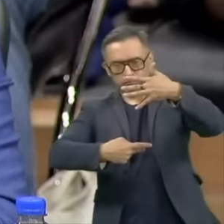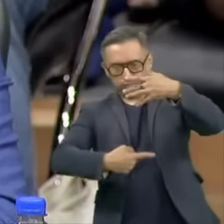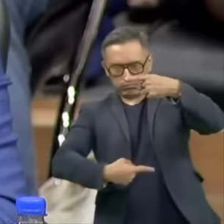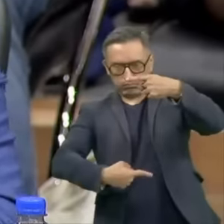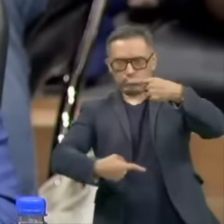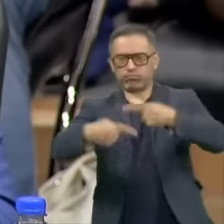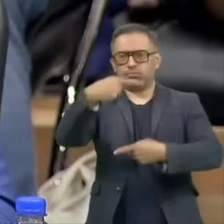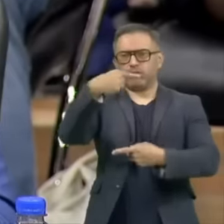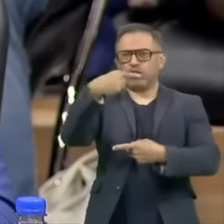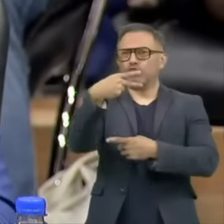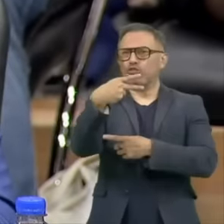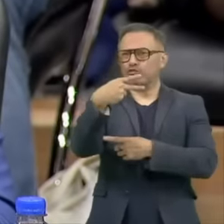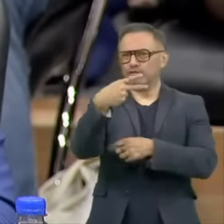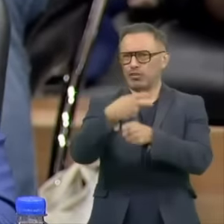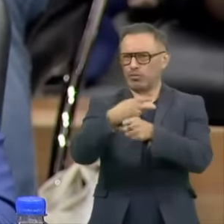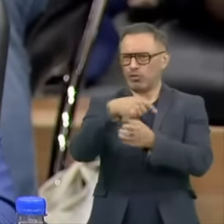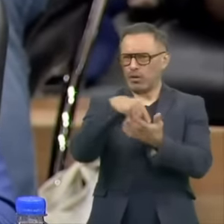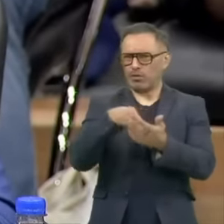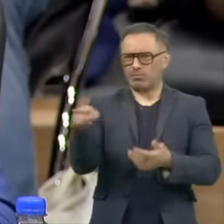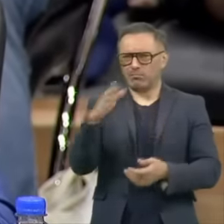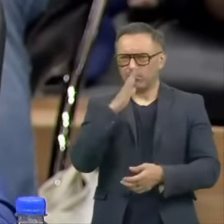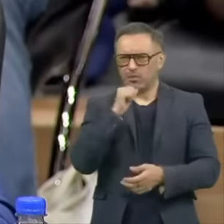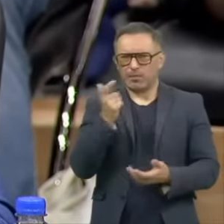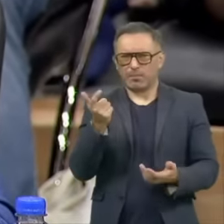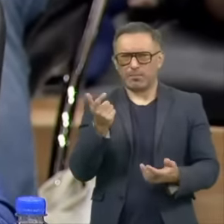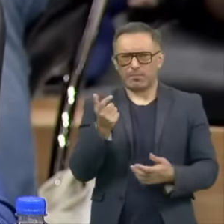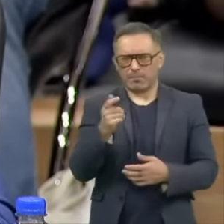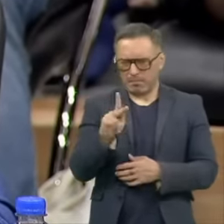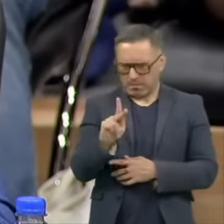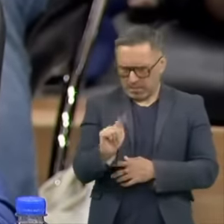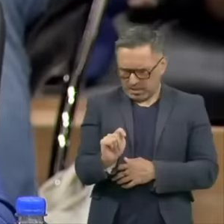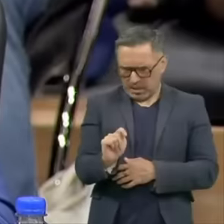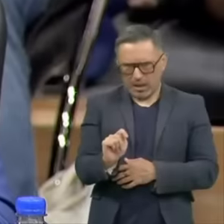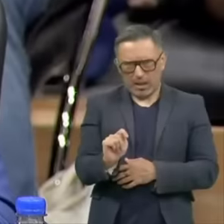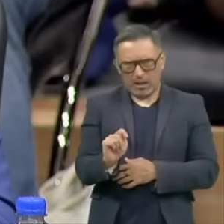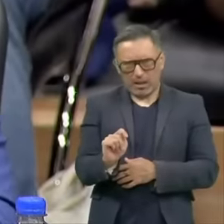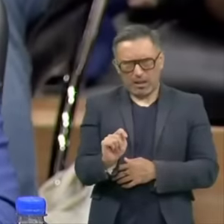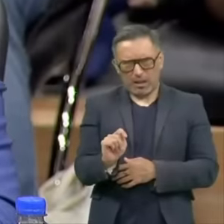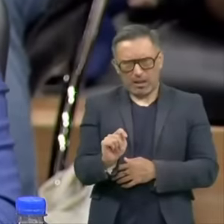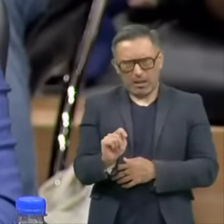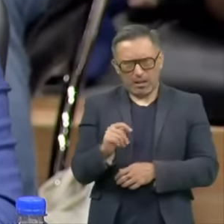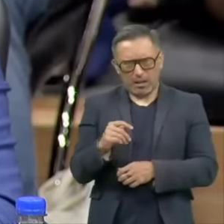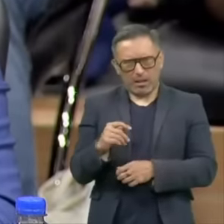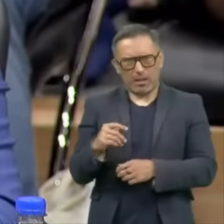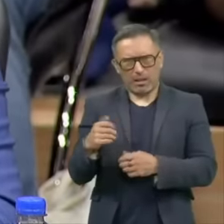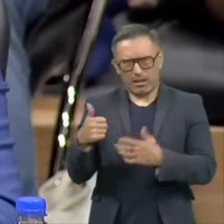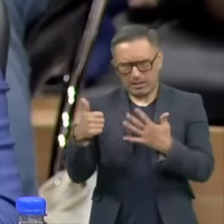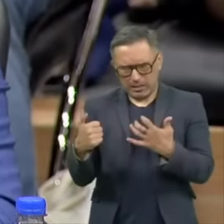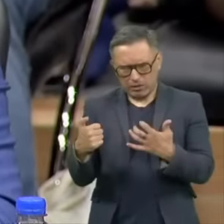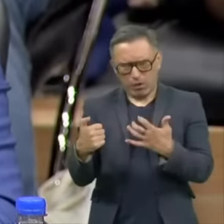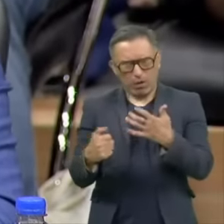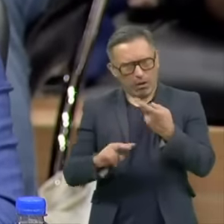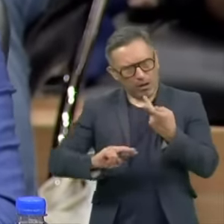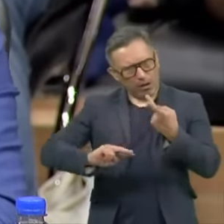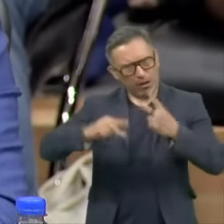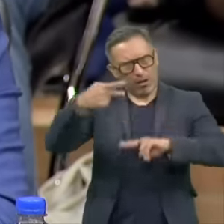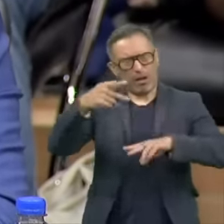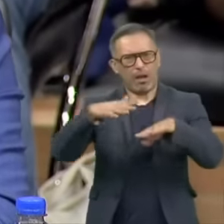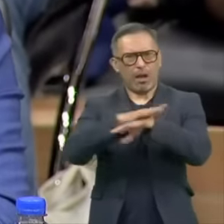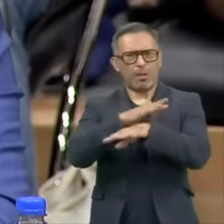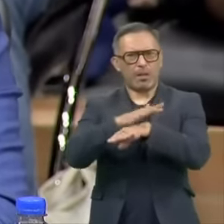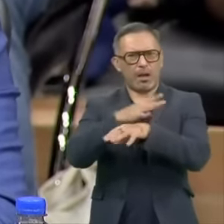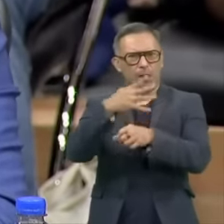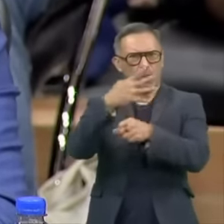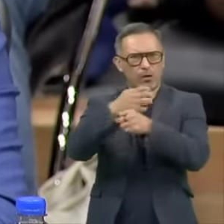El PT del sexto lugar pase al cuarto lugar. Esa tampoco fue la voluntad popular, y esto corrompe